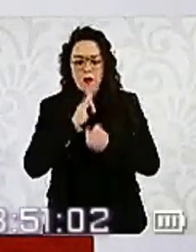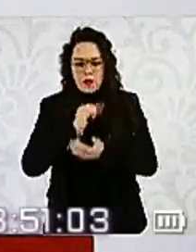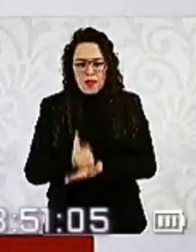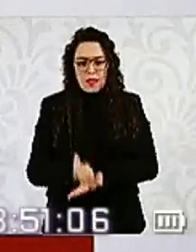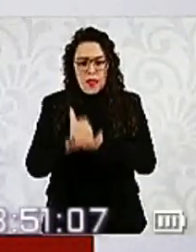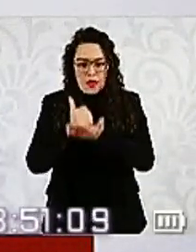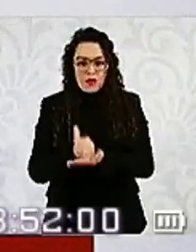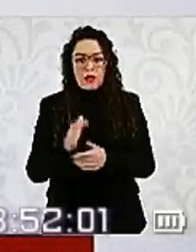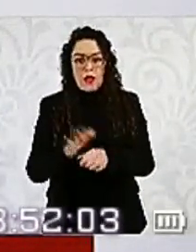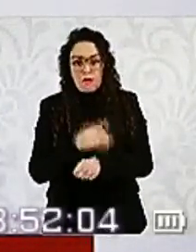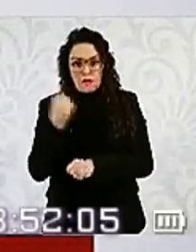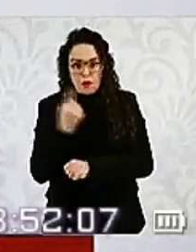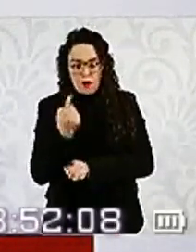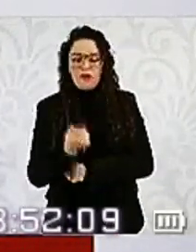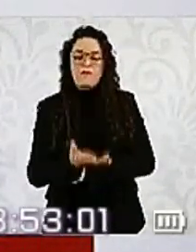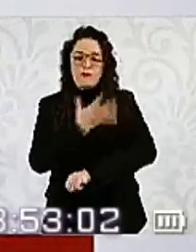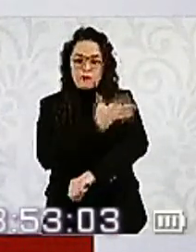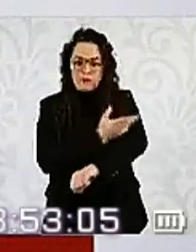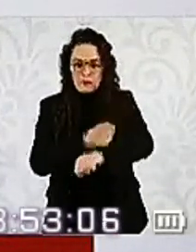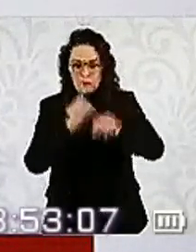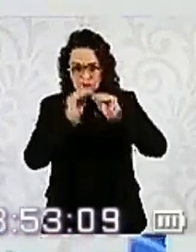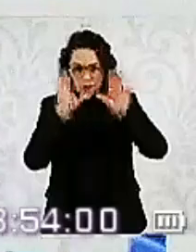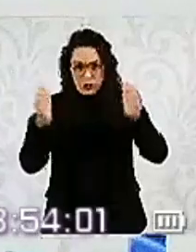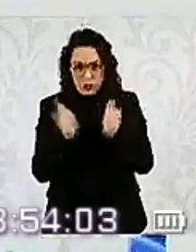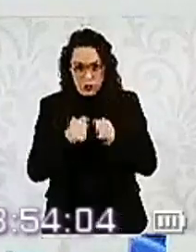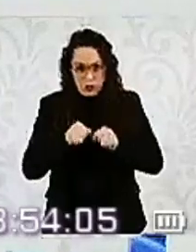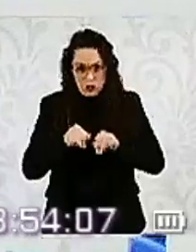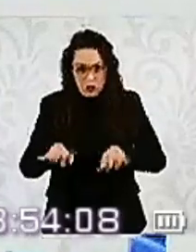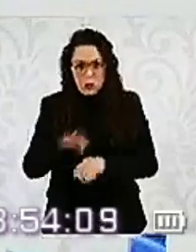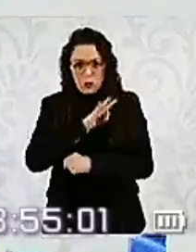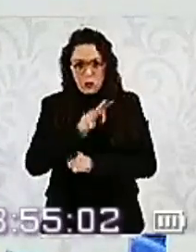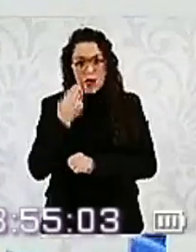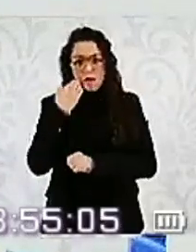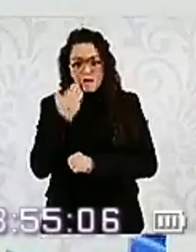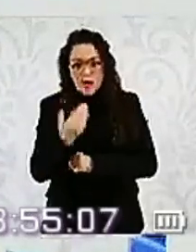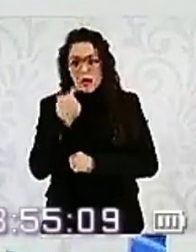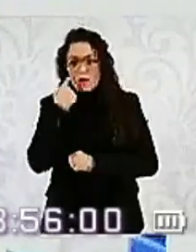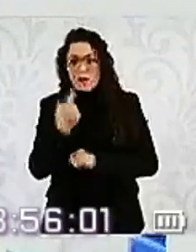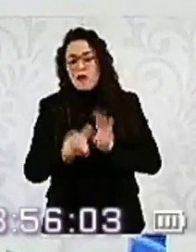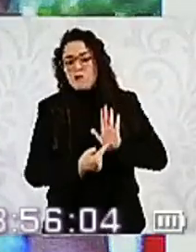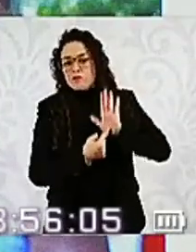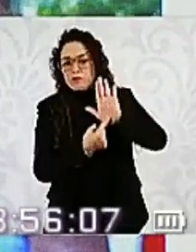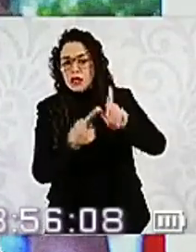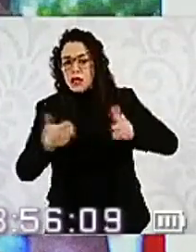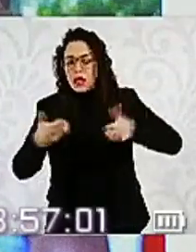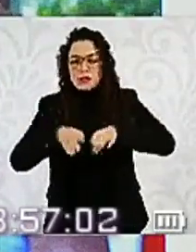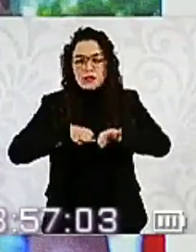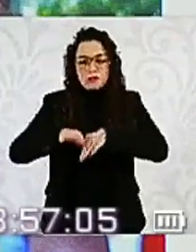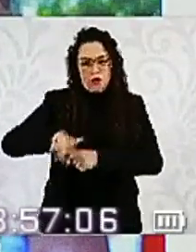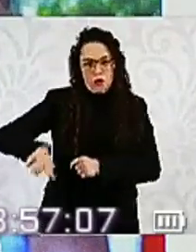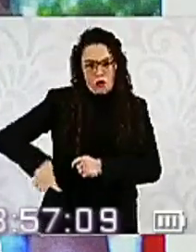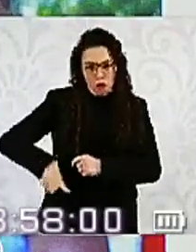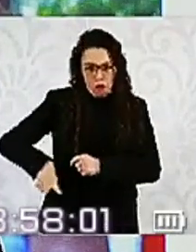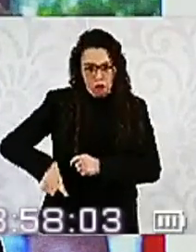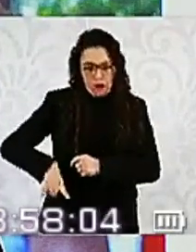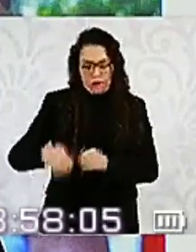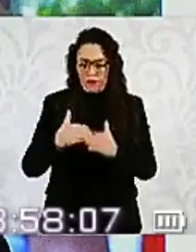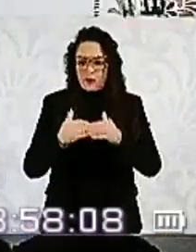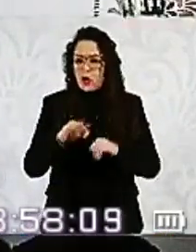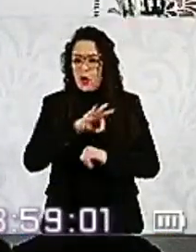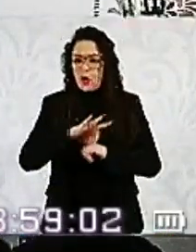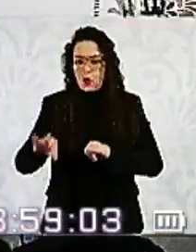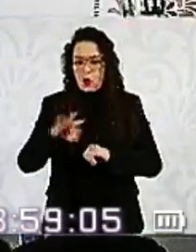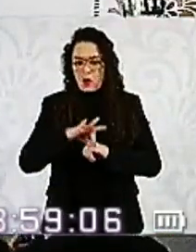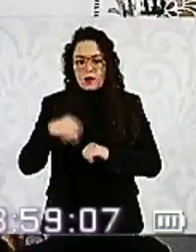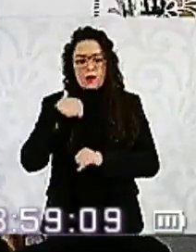la información, una mejor rendición de cuentas y una mayor confianza de la sociedad. La siguiente, por favor. Y por último, pues nada más decir que a